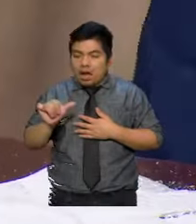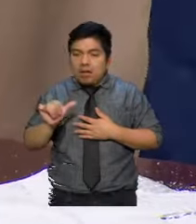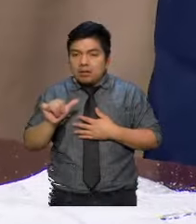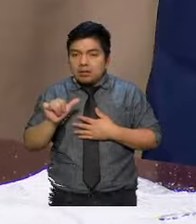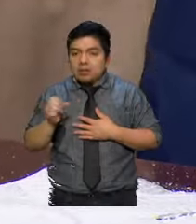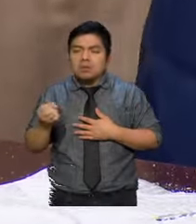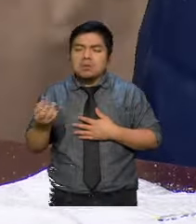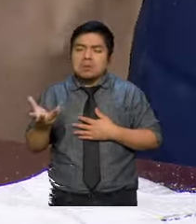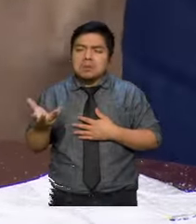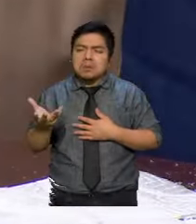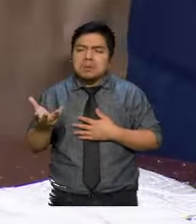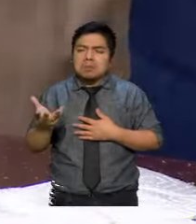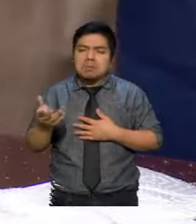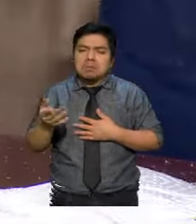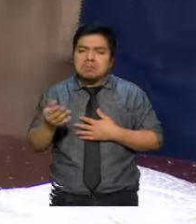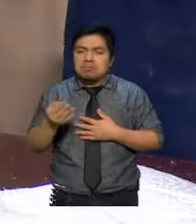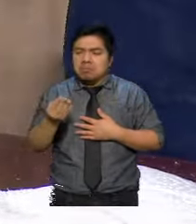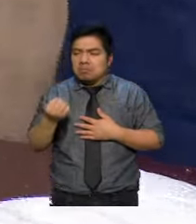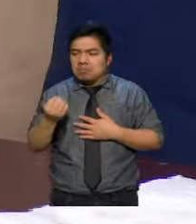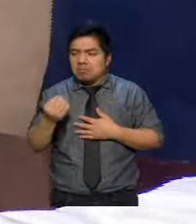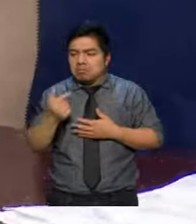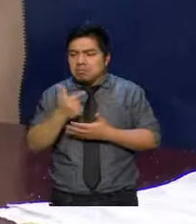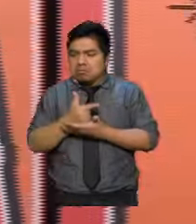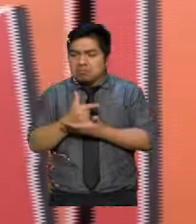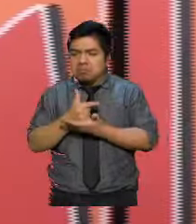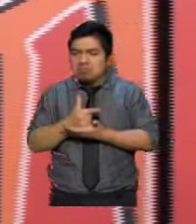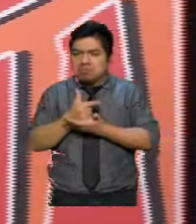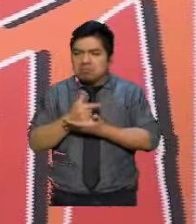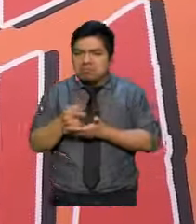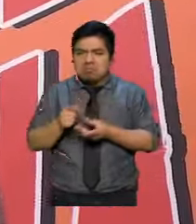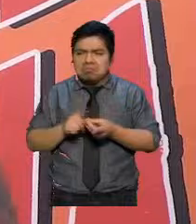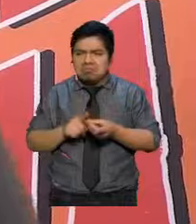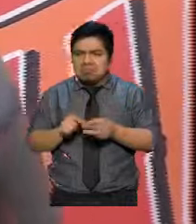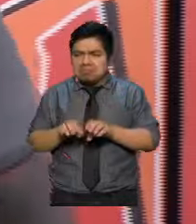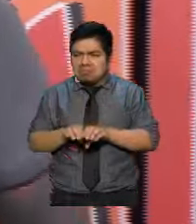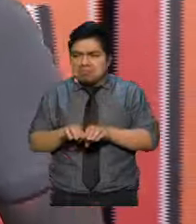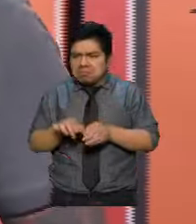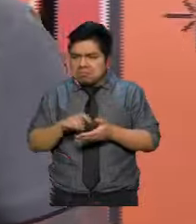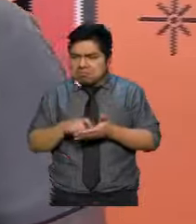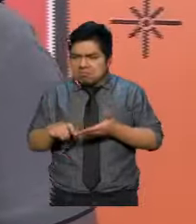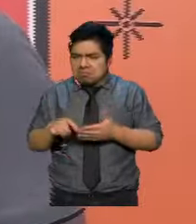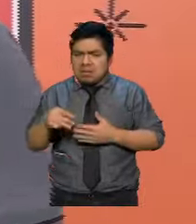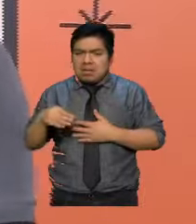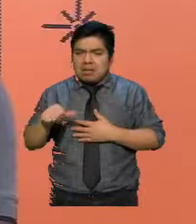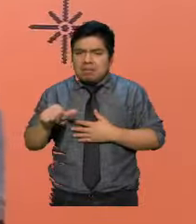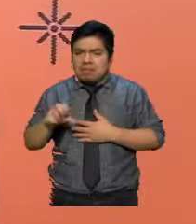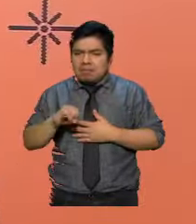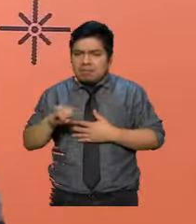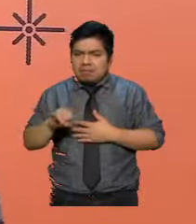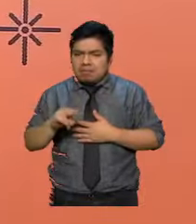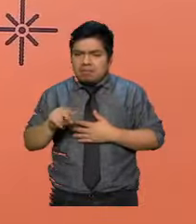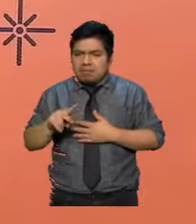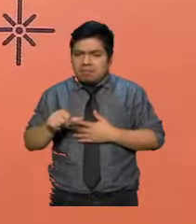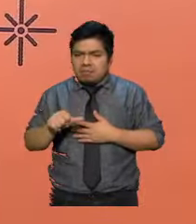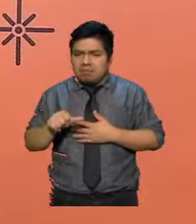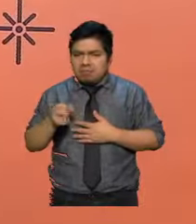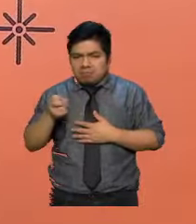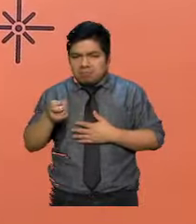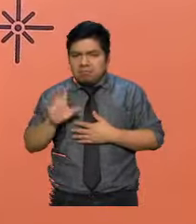tanta cantidad? 9 gramos. Jefe, 9. ¿Y eso cómo lo consigo? Pues así, es como harina. Es maicena. ¿No? Sí, sí. La maicena. Ah.